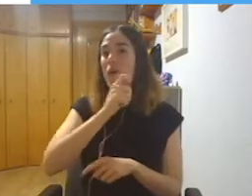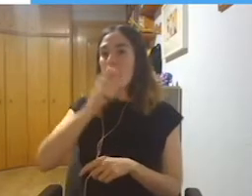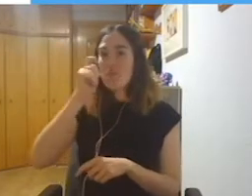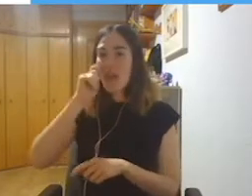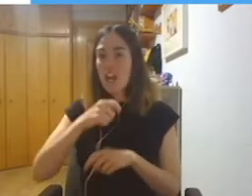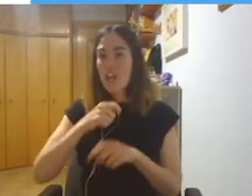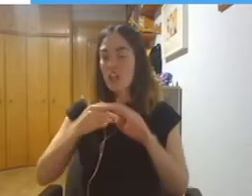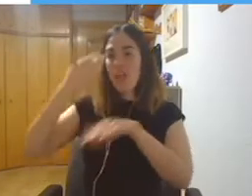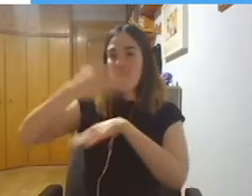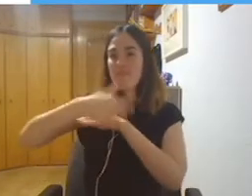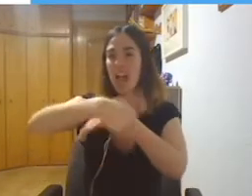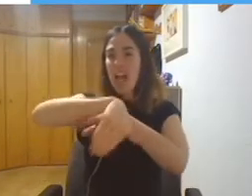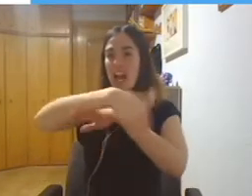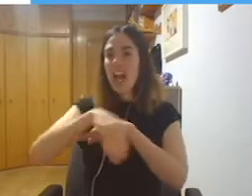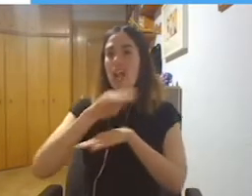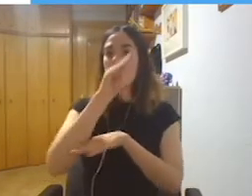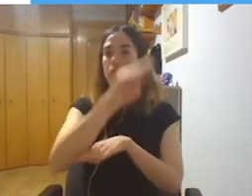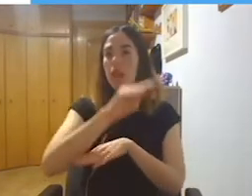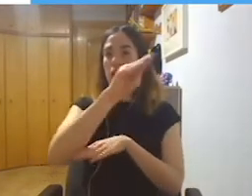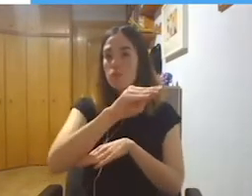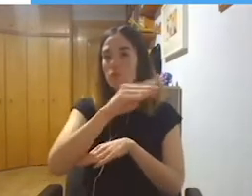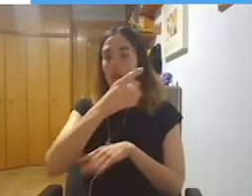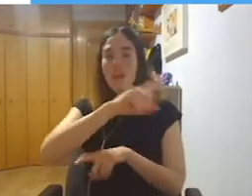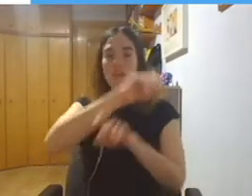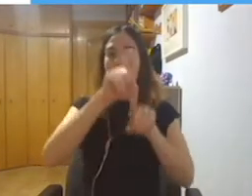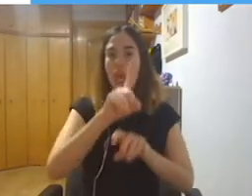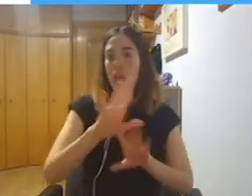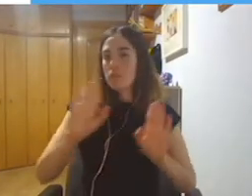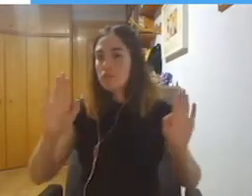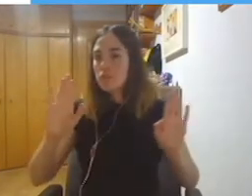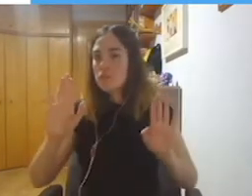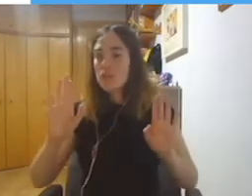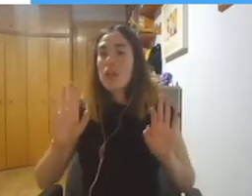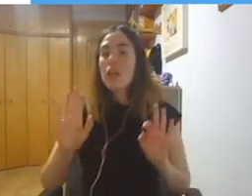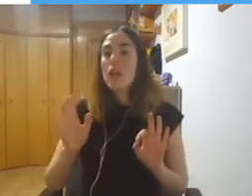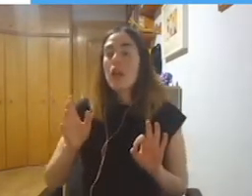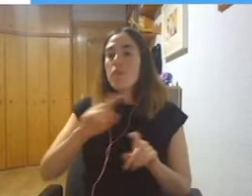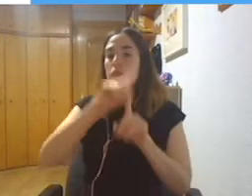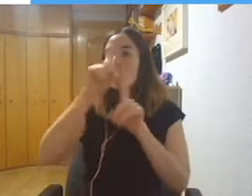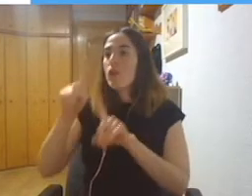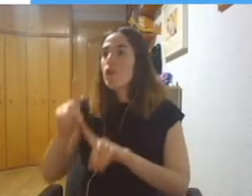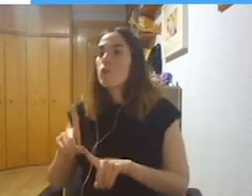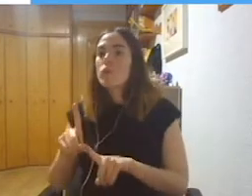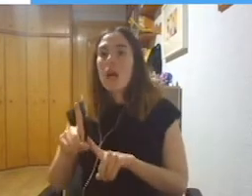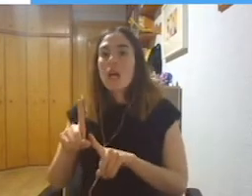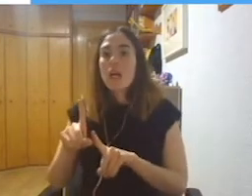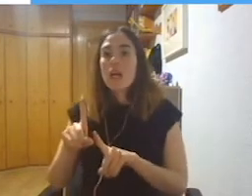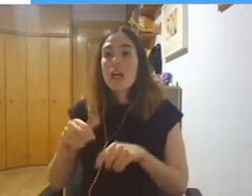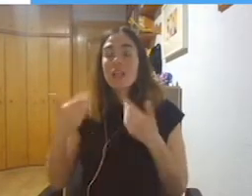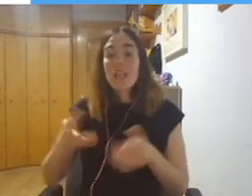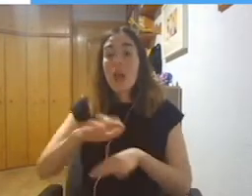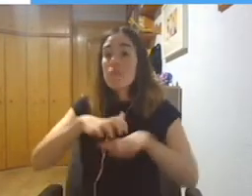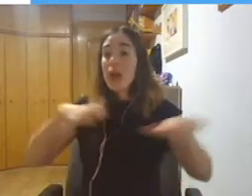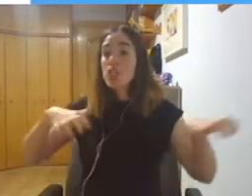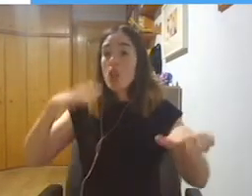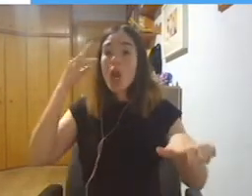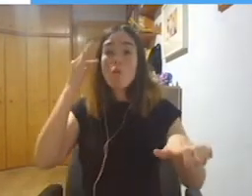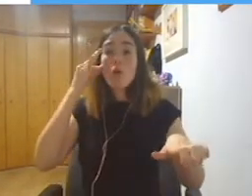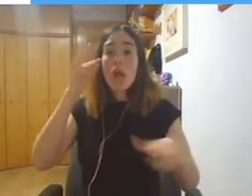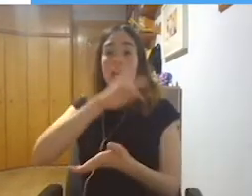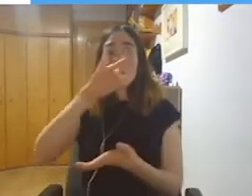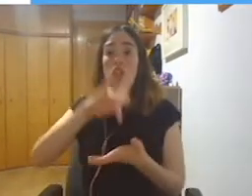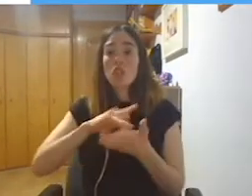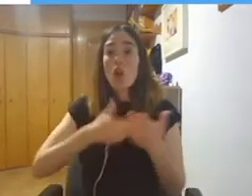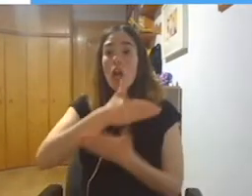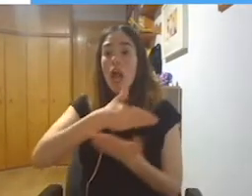la calle y le pregunta una pregunta X a un número determinado de personas. Pues la mayoría de las mujeres que aparecen en